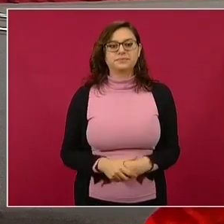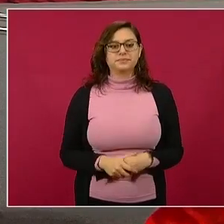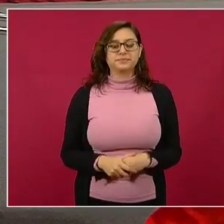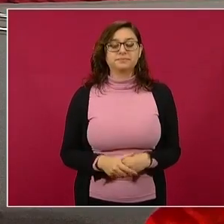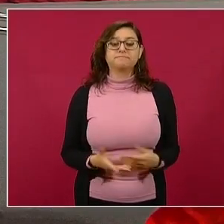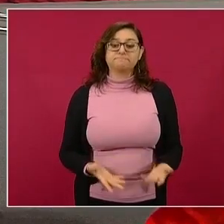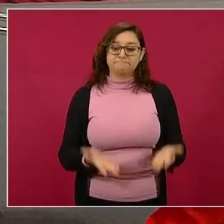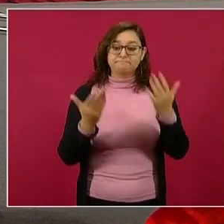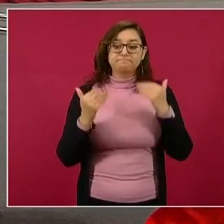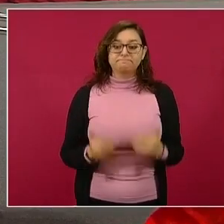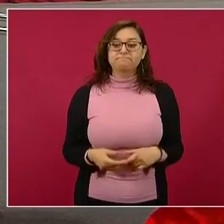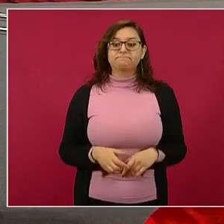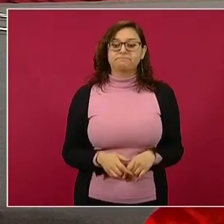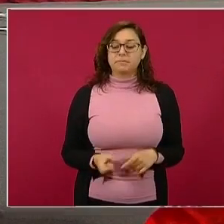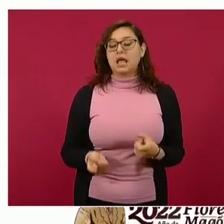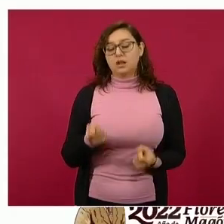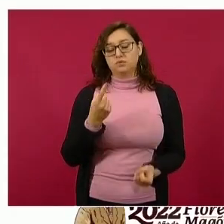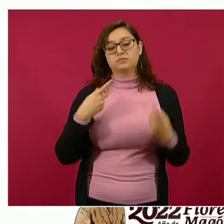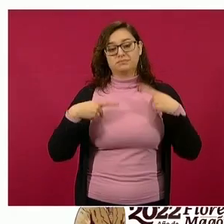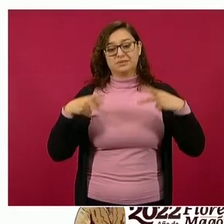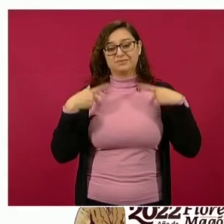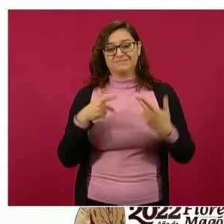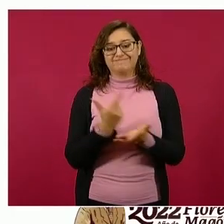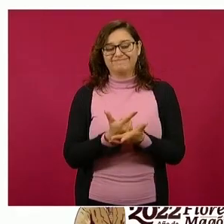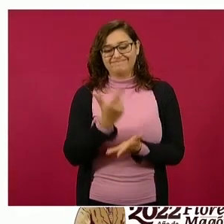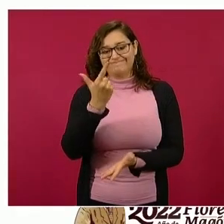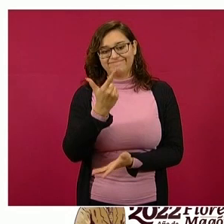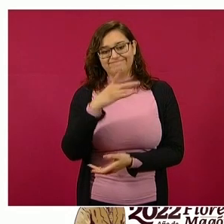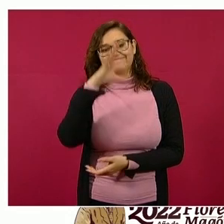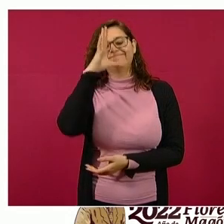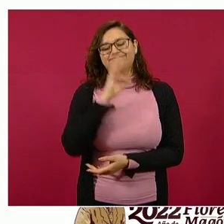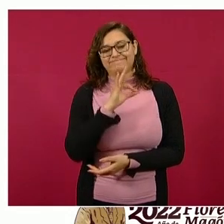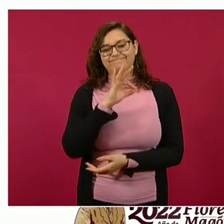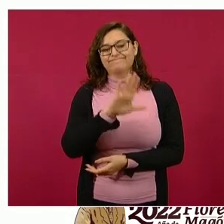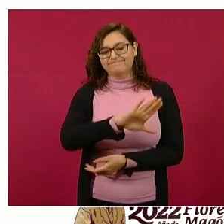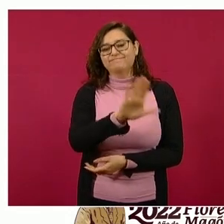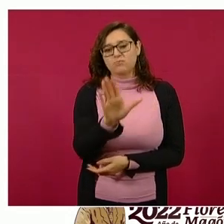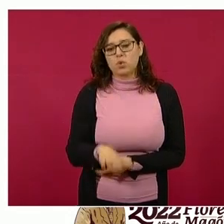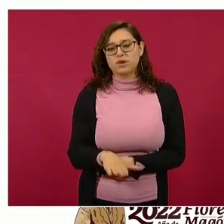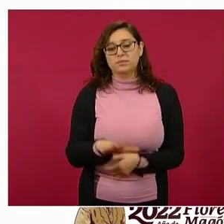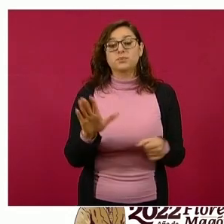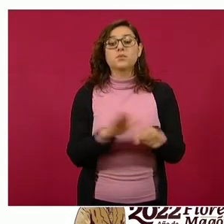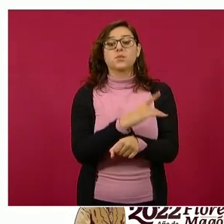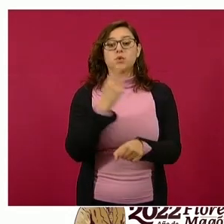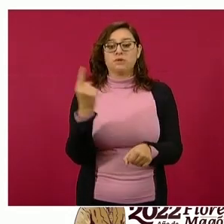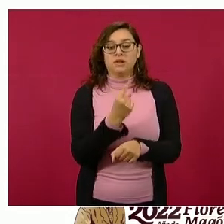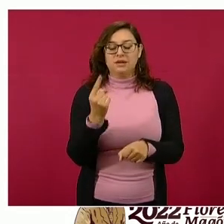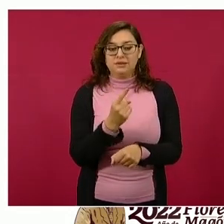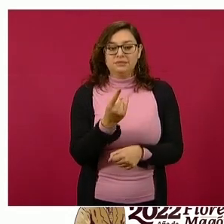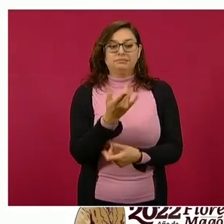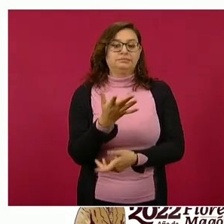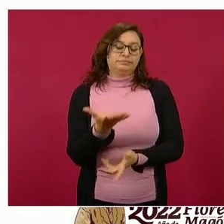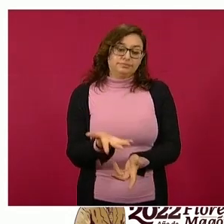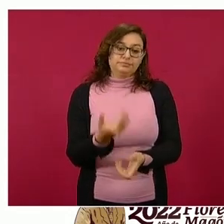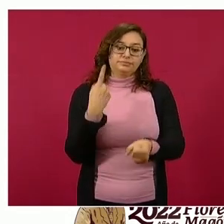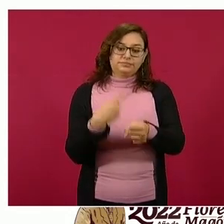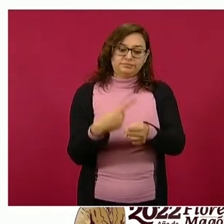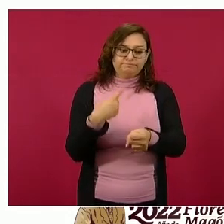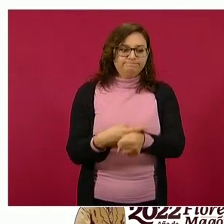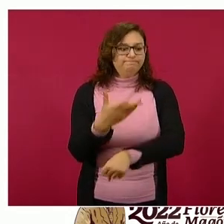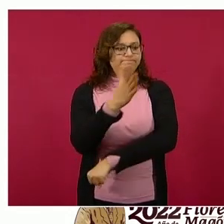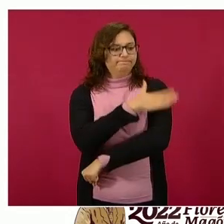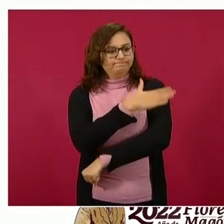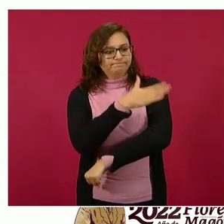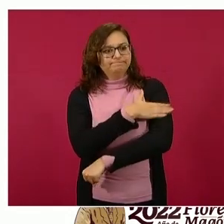casos, desafortunadamente, pues pierden la vida, dado que son personas que además tienen comorbilidades, hipertensión,